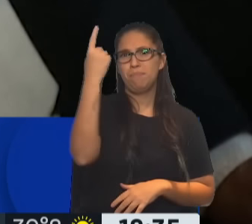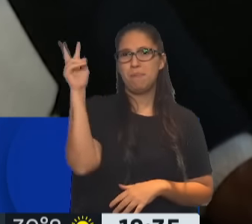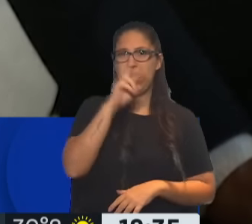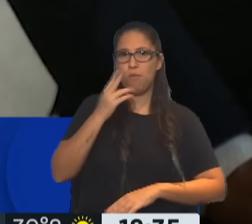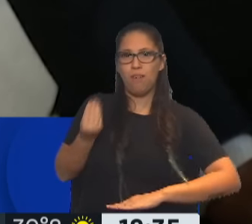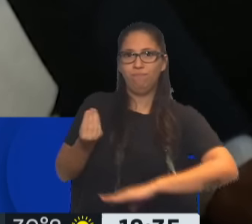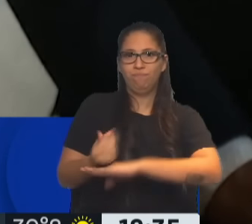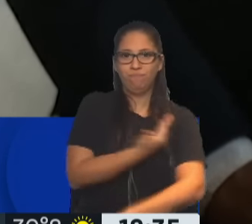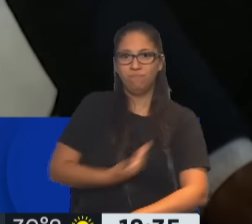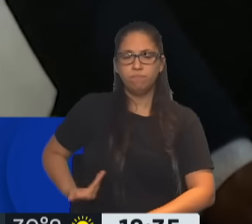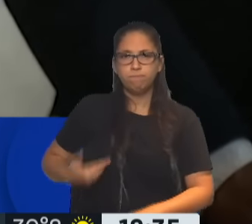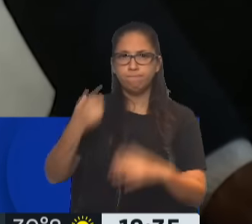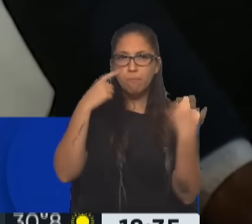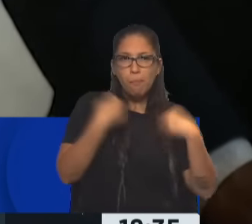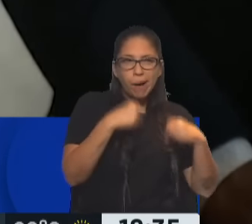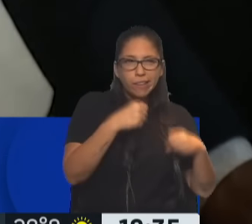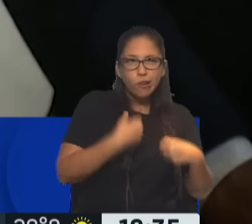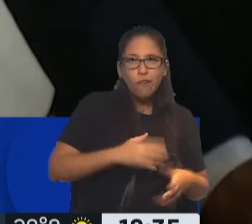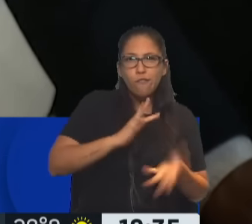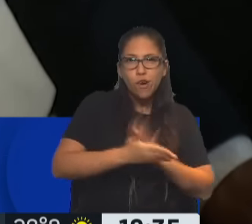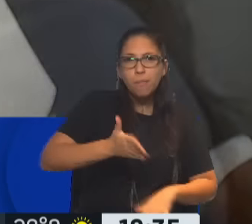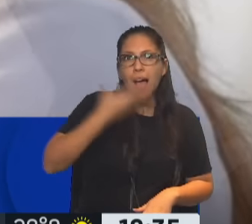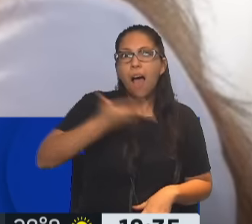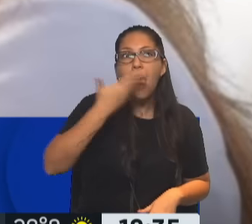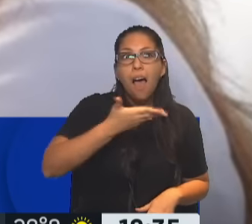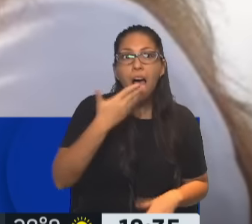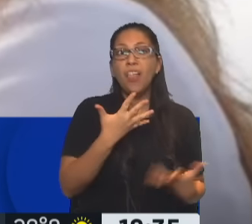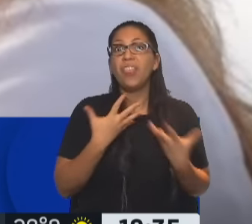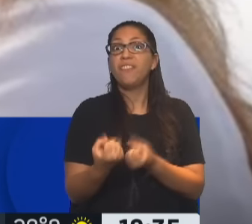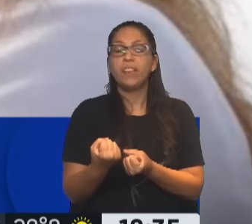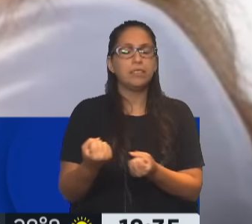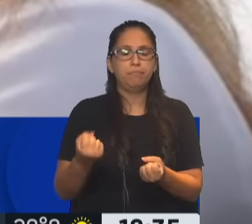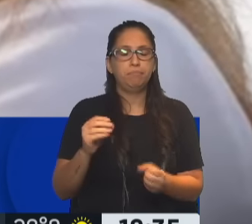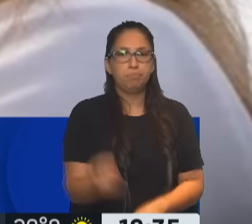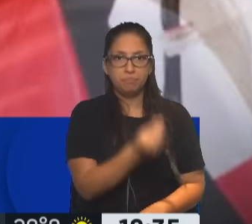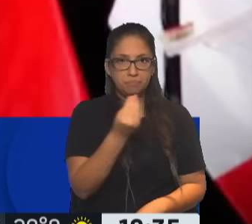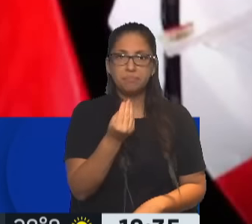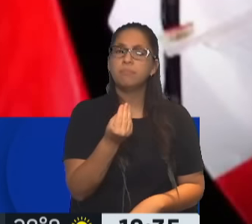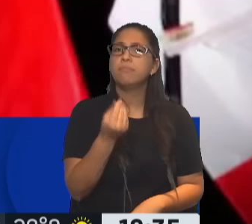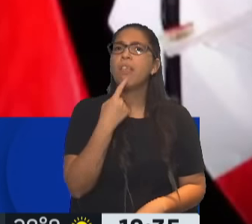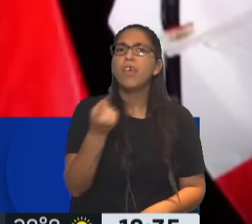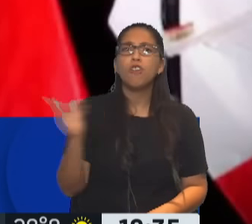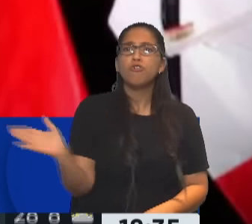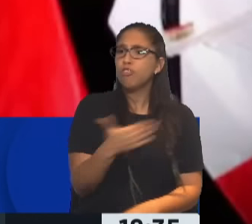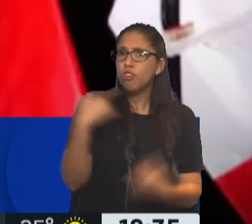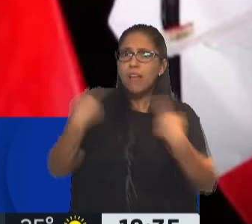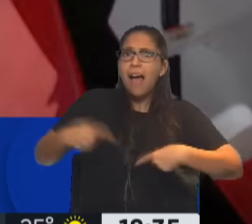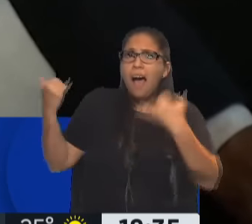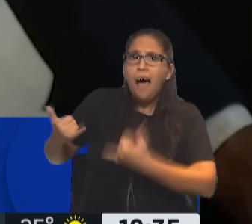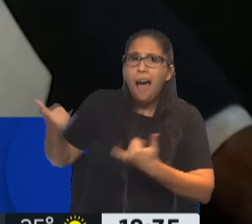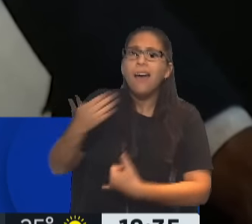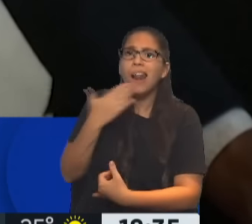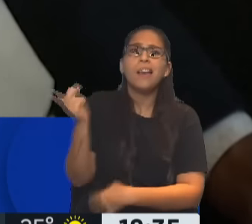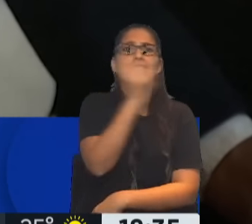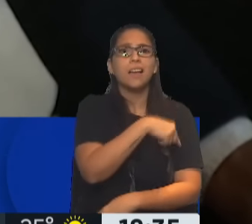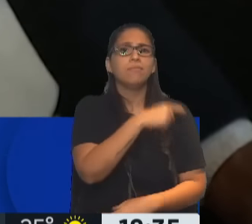Perú ensayó una defensa que no fue satisfactoria para la justicia. Boluarte había dicho que todo lo que tiene lo compró con el fruto de su trabajo y